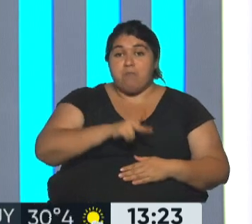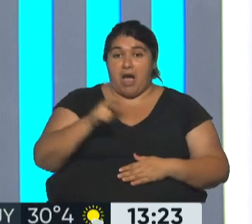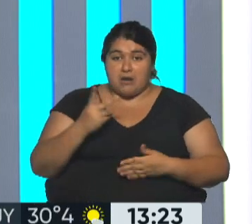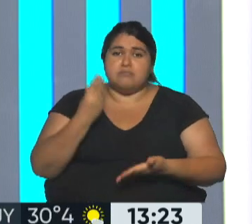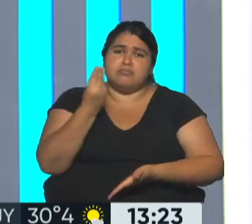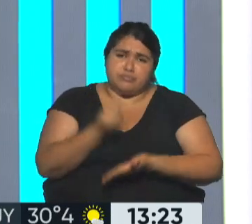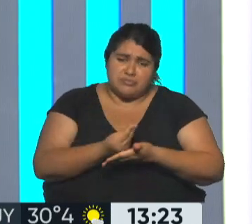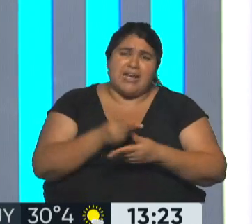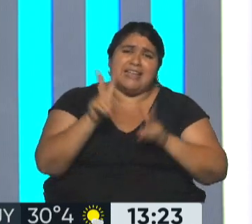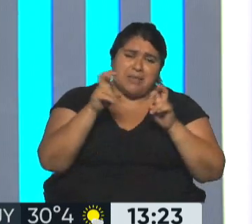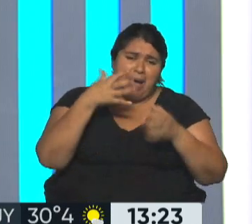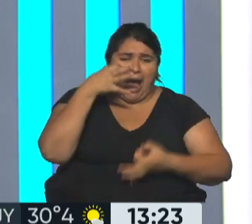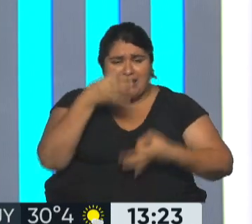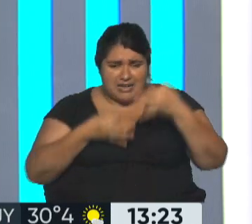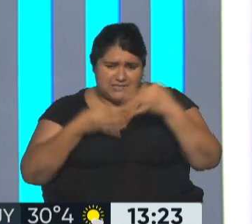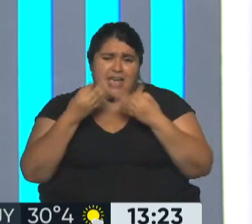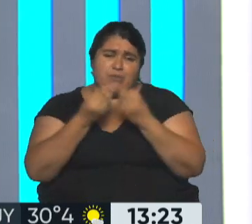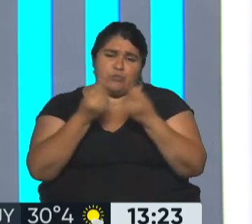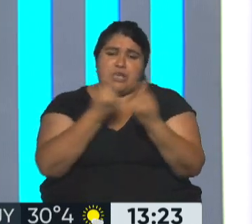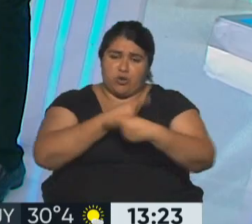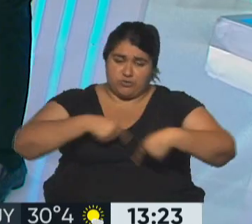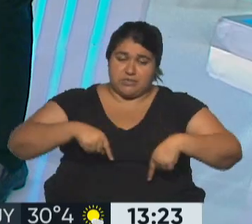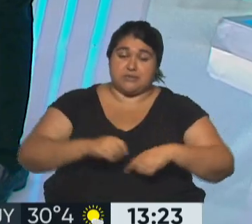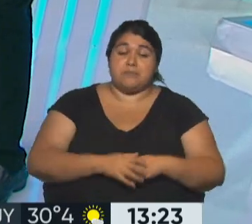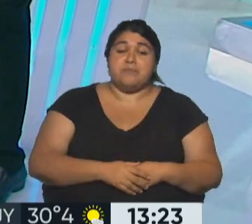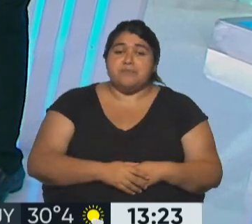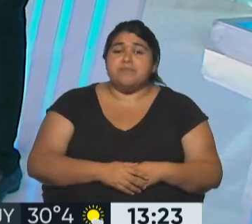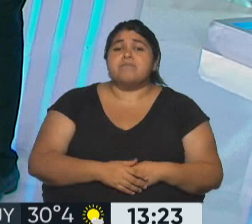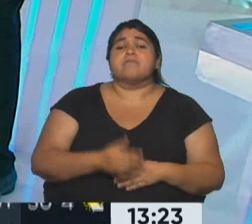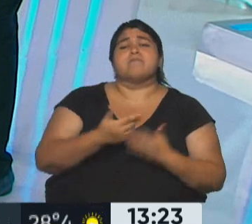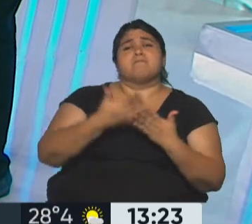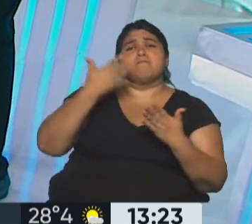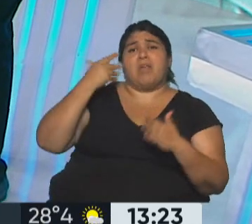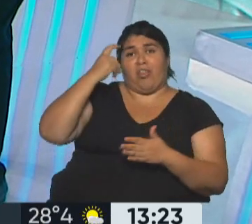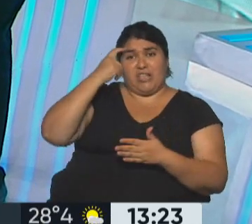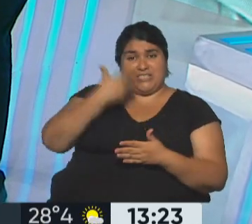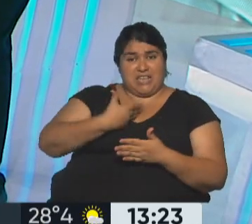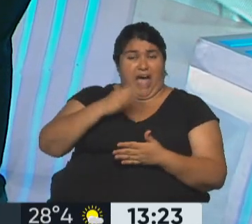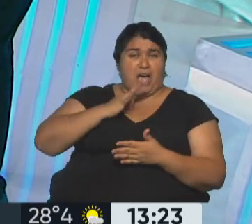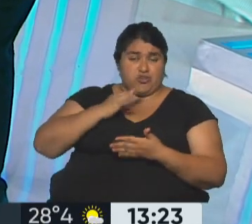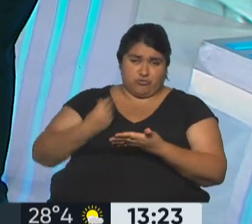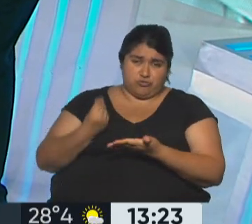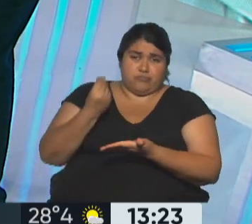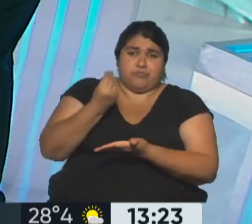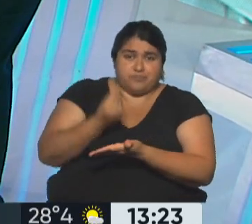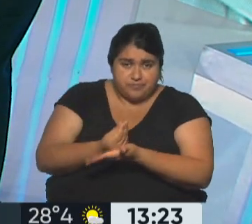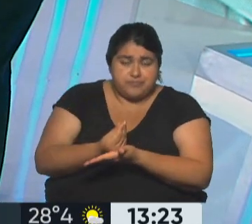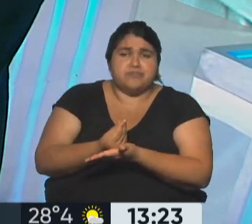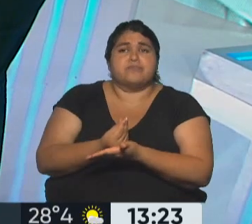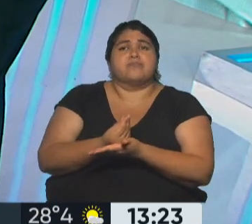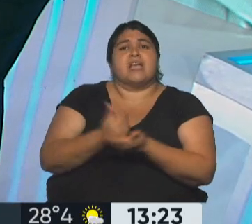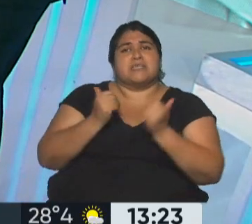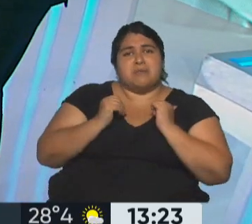para hablar, lógicamente mucho para analizar. A ver, comenzó hace 10 años con la expectativa que tenía el mundo,